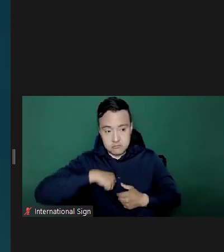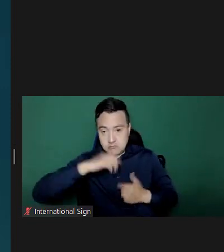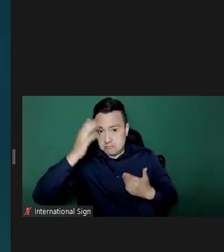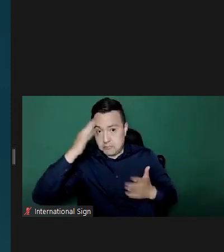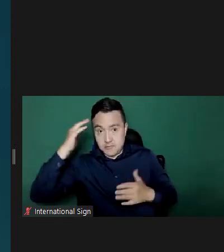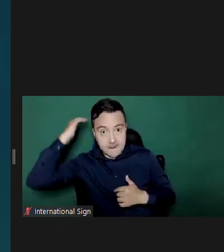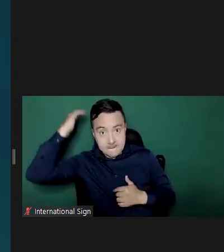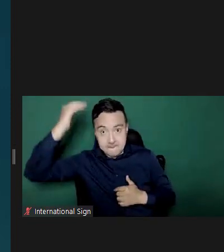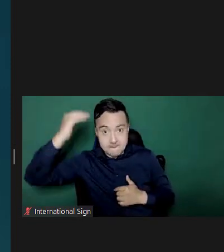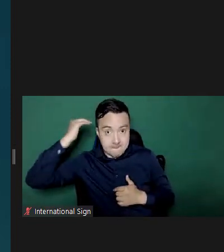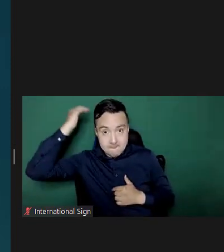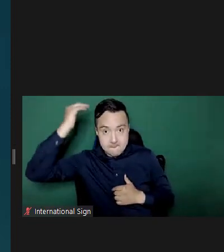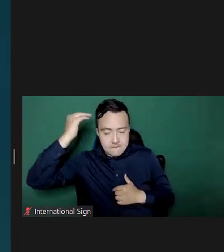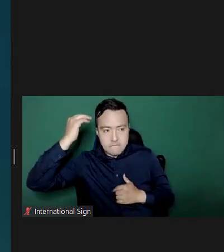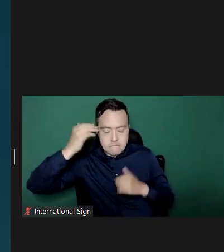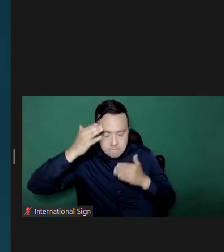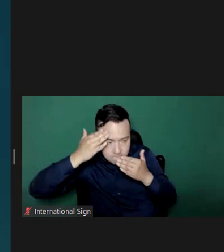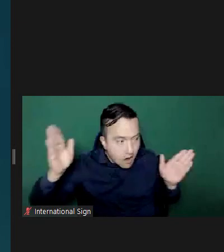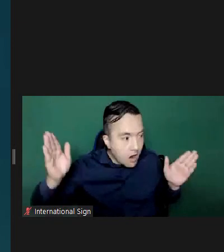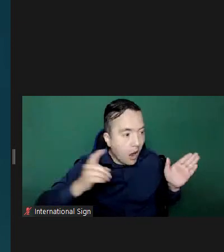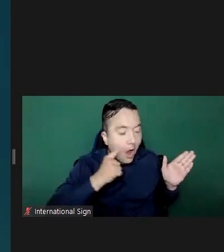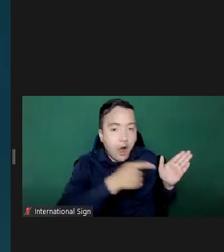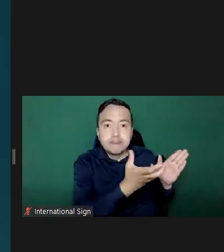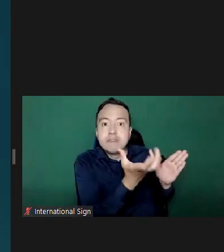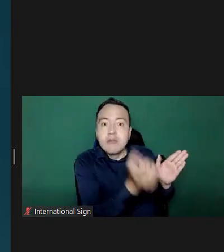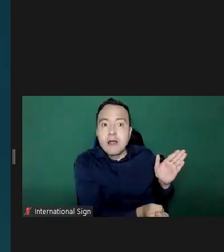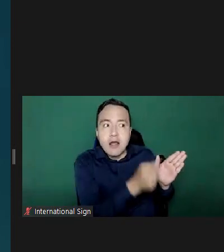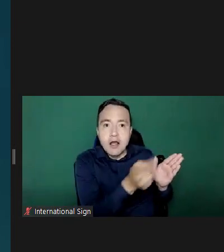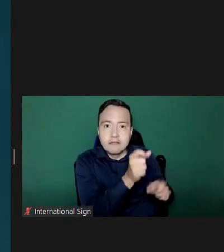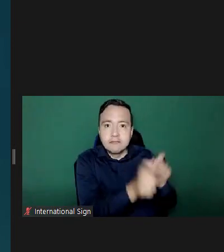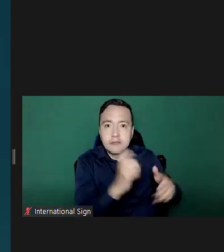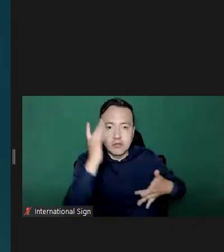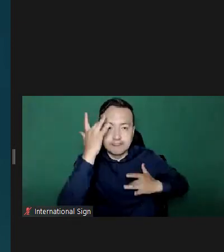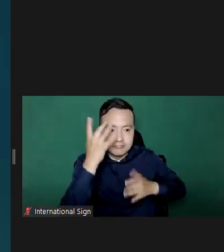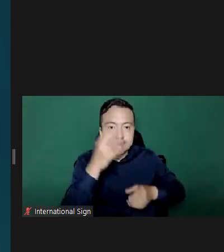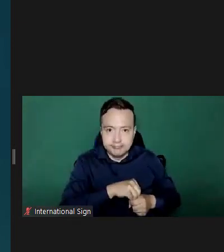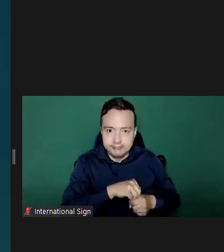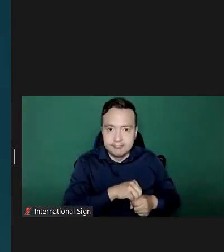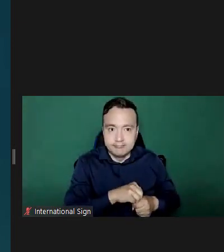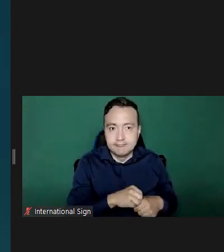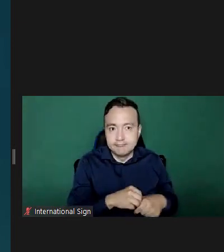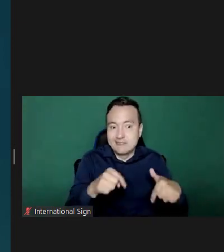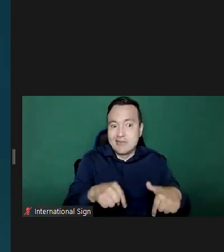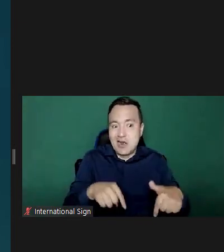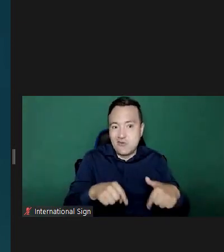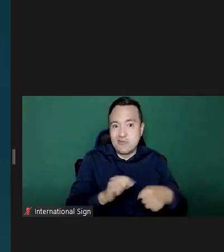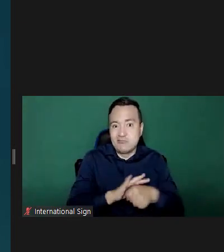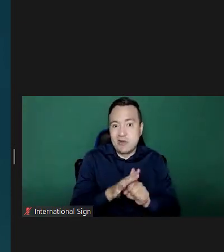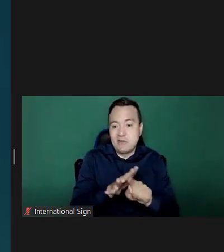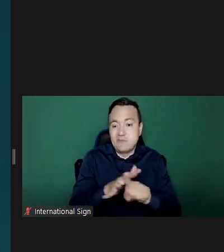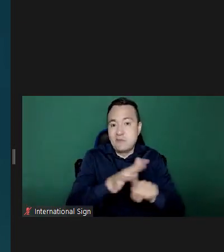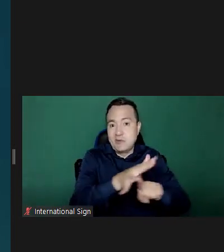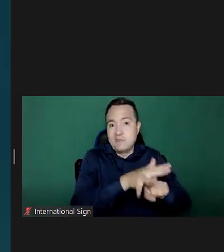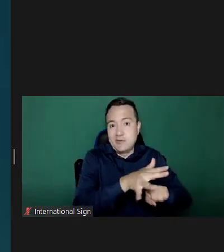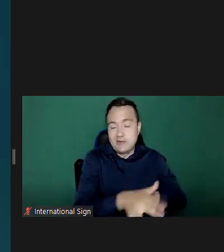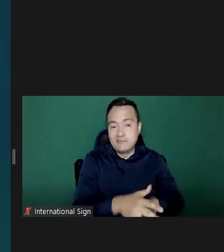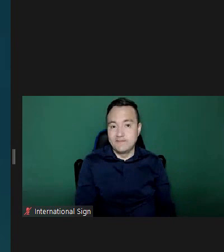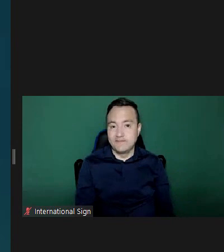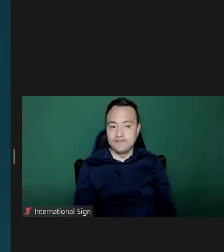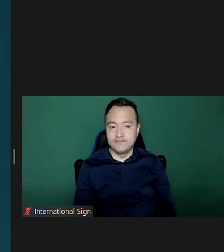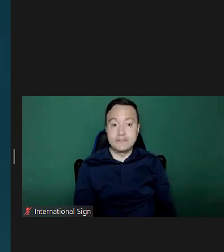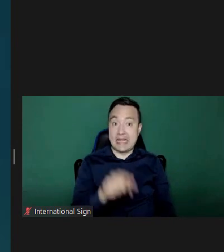para reconocer la epidemia que estamos enfrentando. Y con